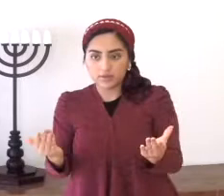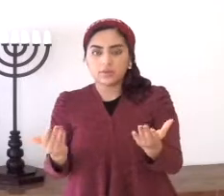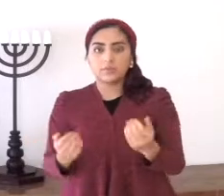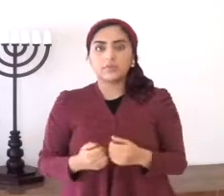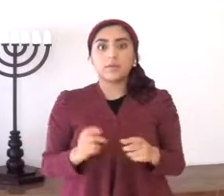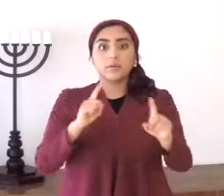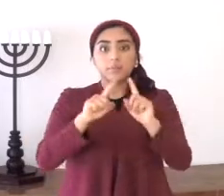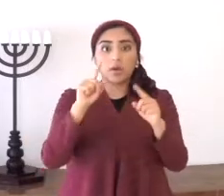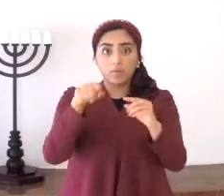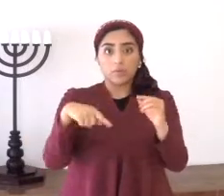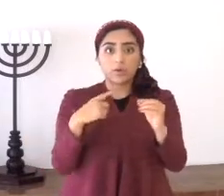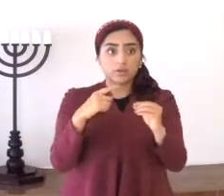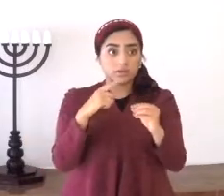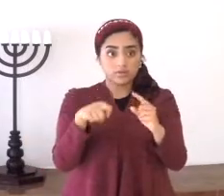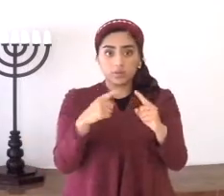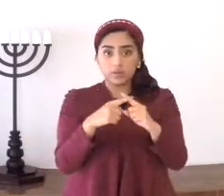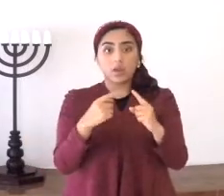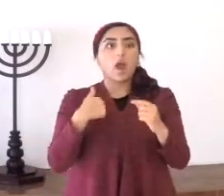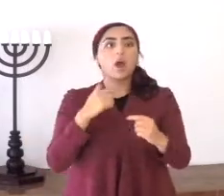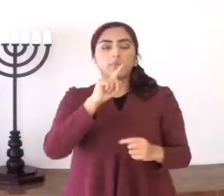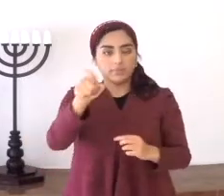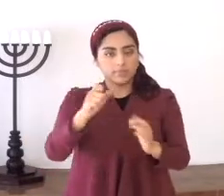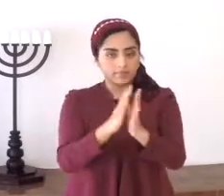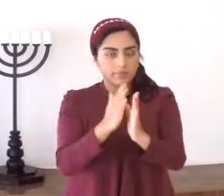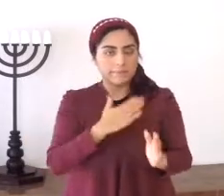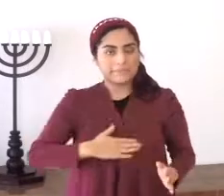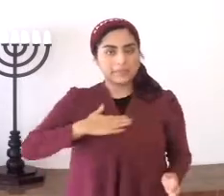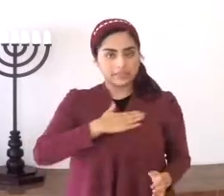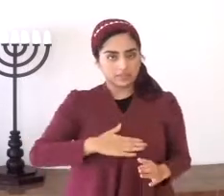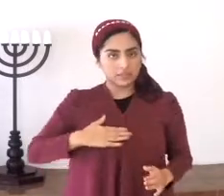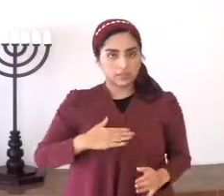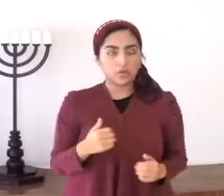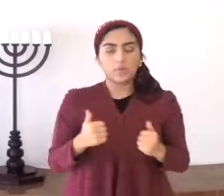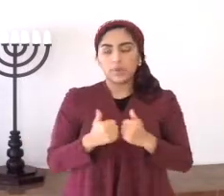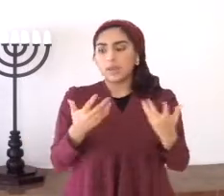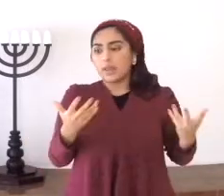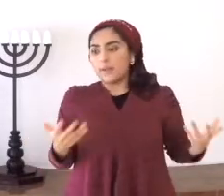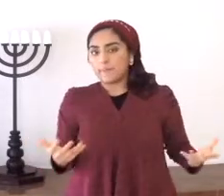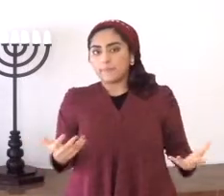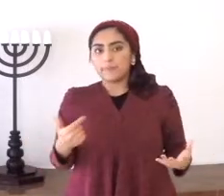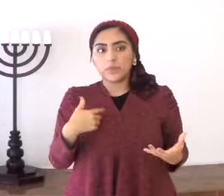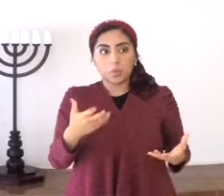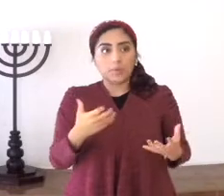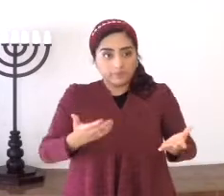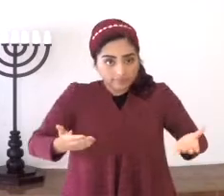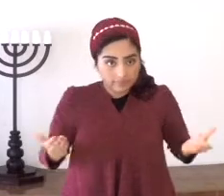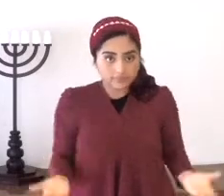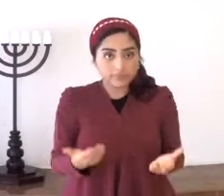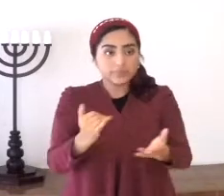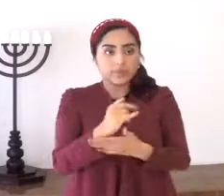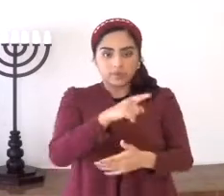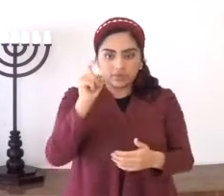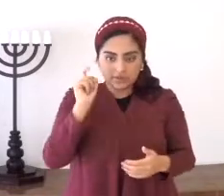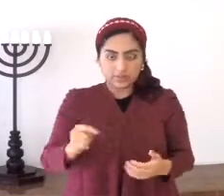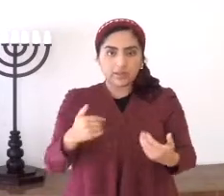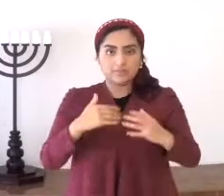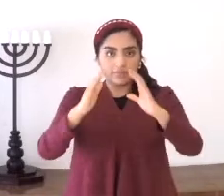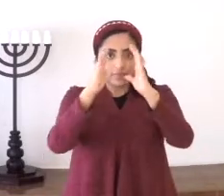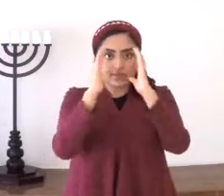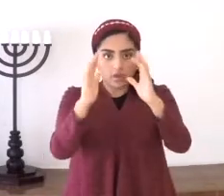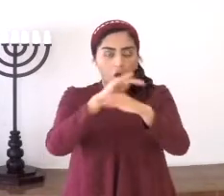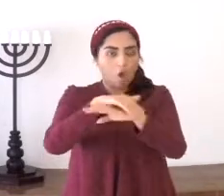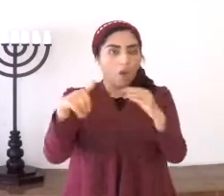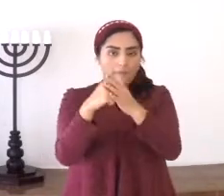dudan, convencerlos. Pero si después de que termine todo el tema, yo les pido por favor, con mucha